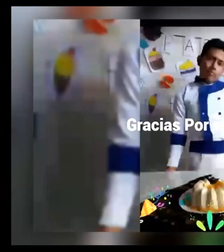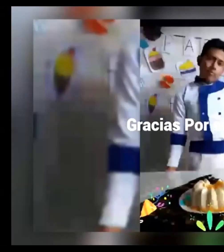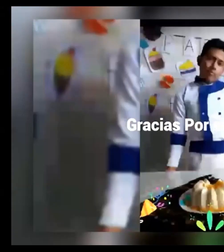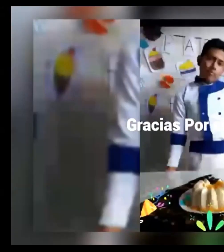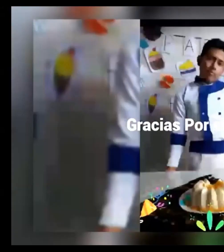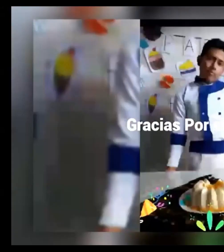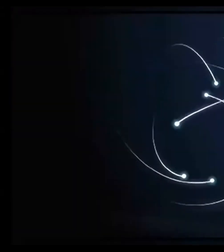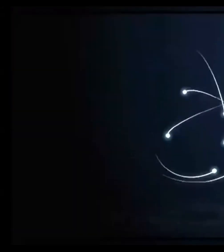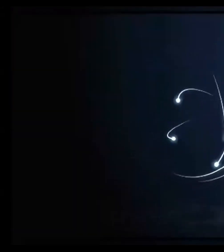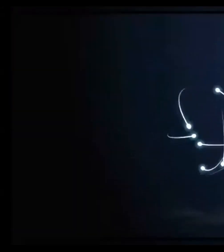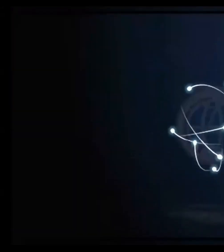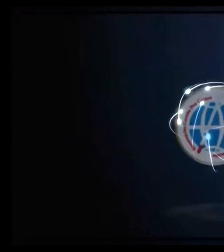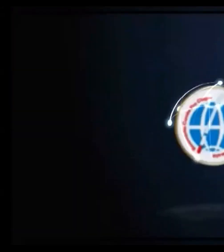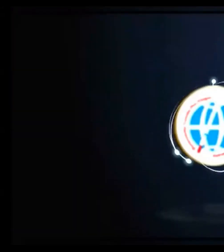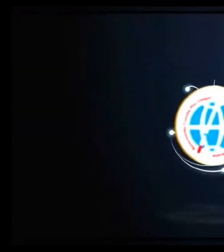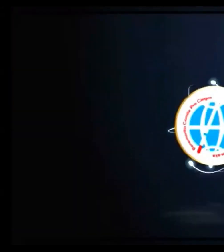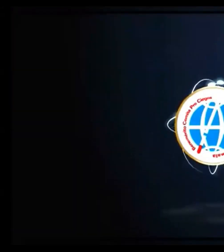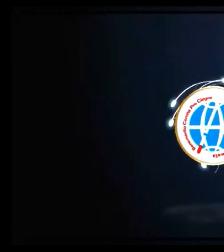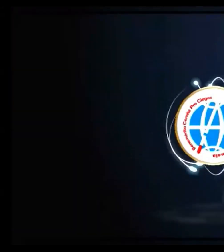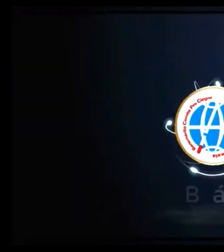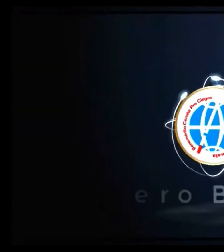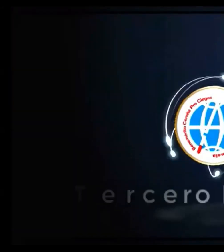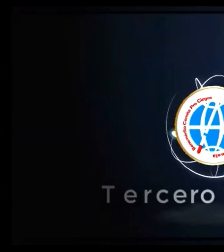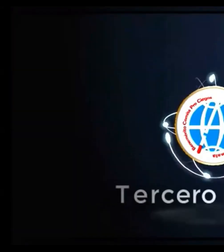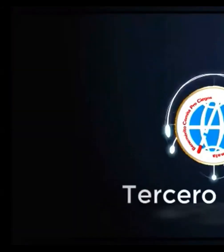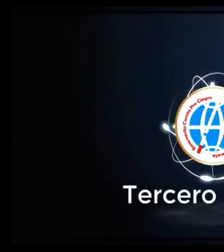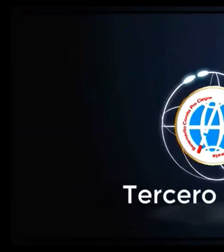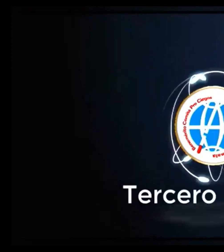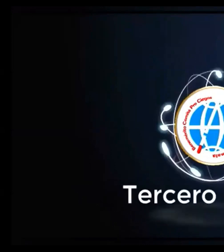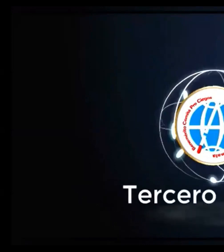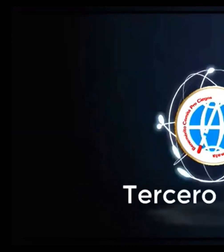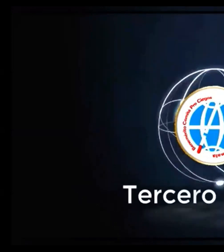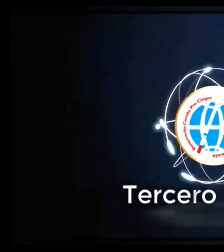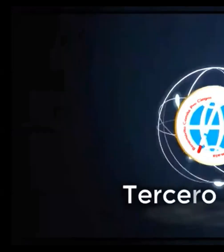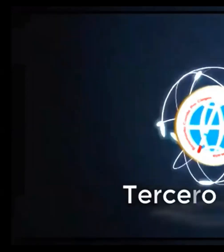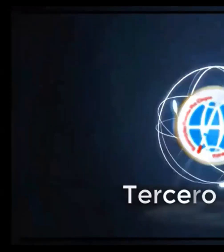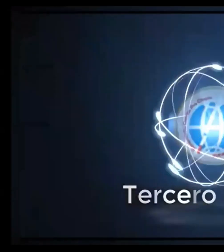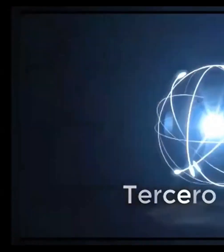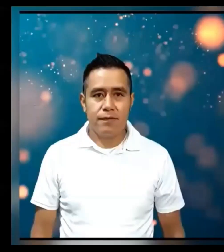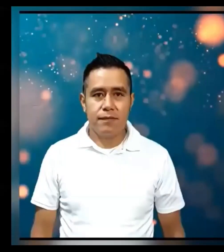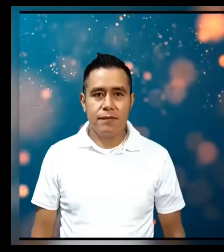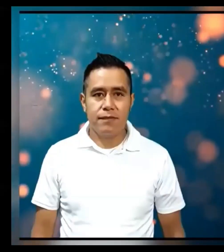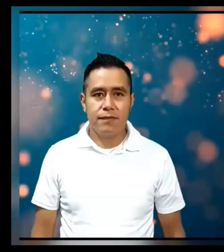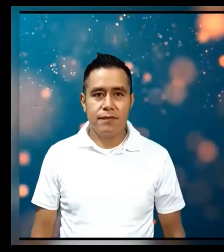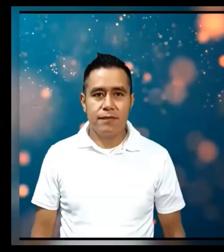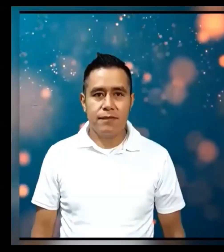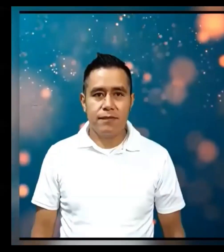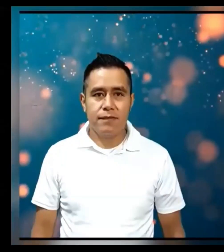los estudiantes. Gracias. Sobre fondo negro se encuentra el logo del comité y en letras blancas se lee tercero